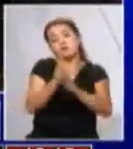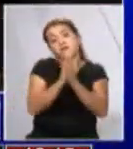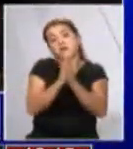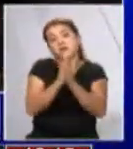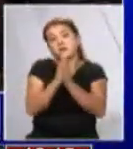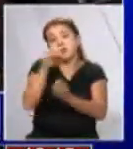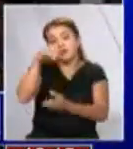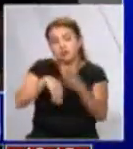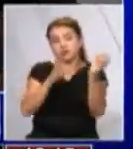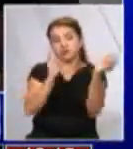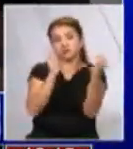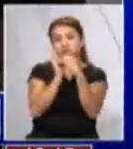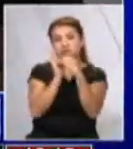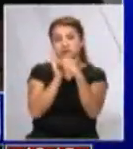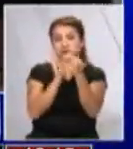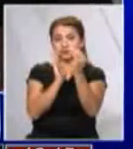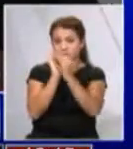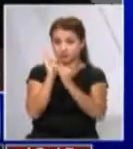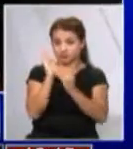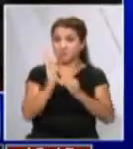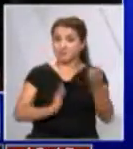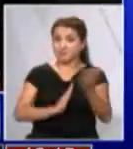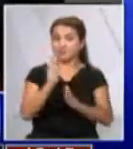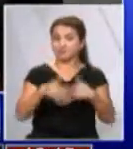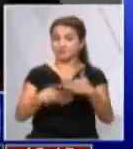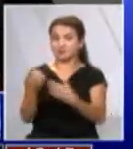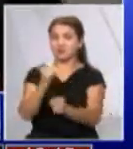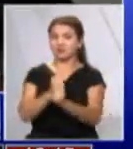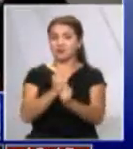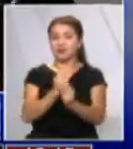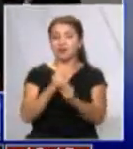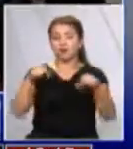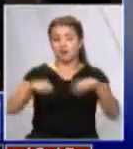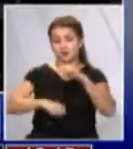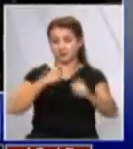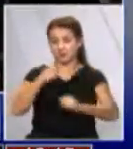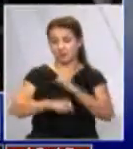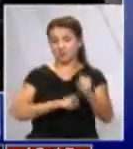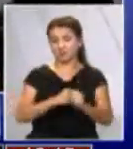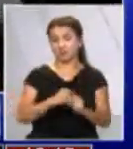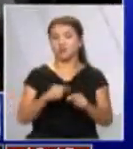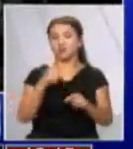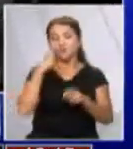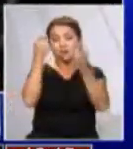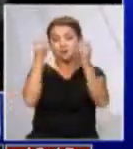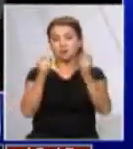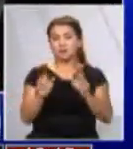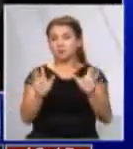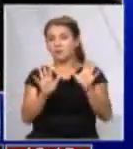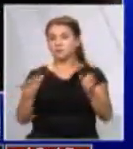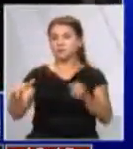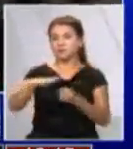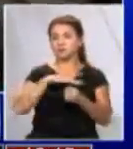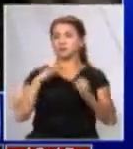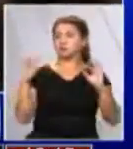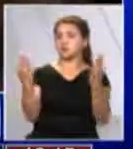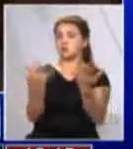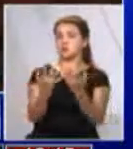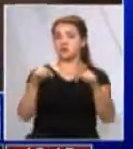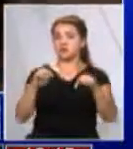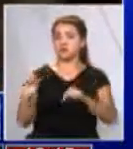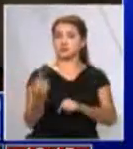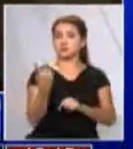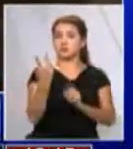ponga dentro de la agenda para comenzar a trabajarlo durante este año. Ahora, también analicemos un poco el contexto en el que se da este